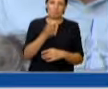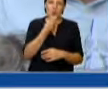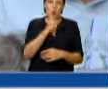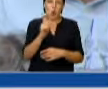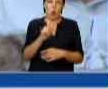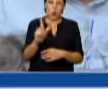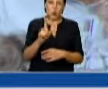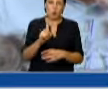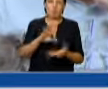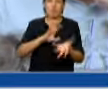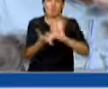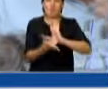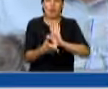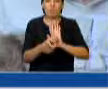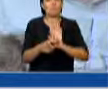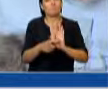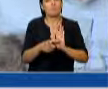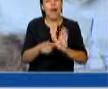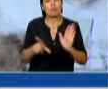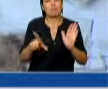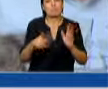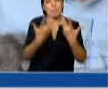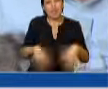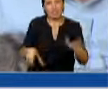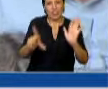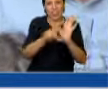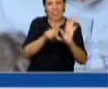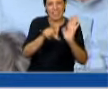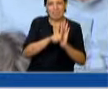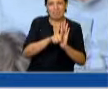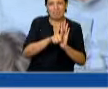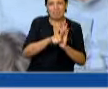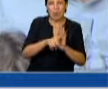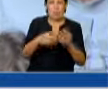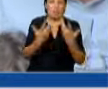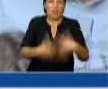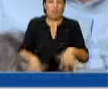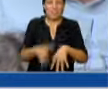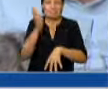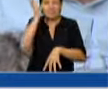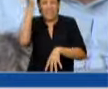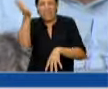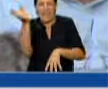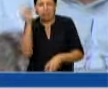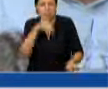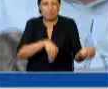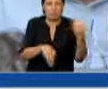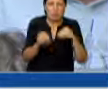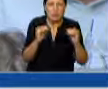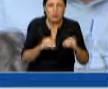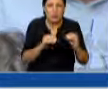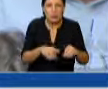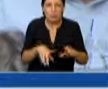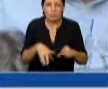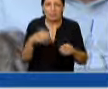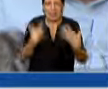debatiendo hoy desde las 12 del mediodía, y también el DNU. Un párrafo aparte, cerca de las 19 horas, cuando